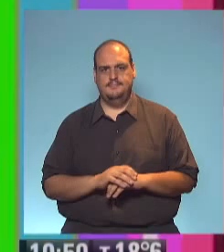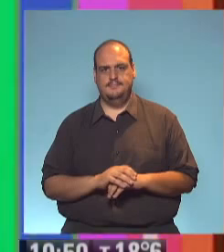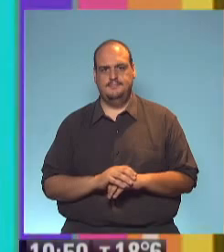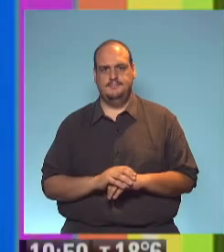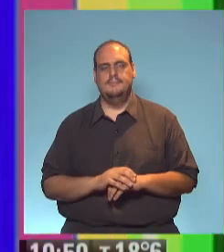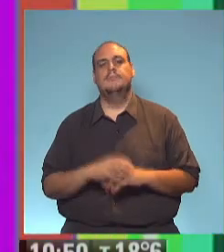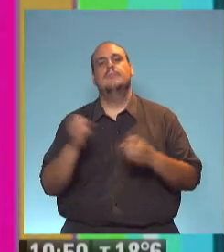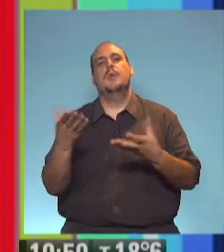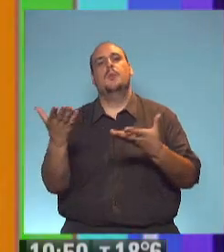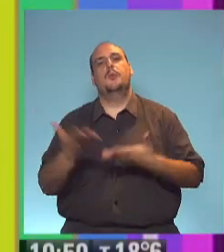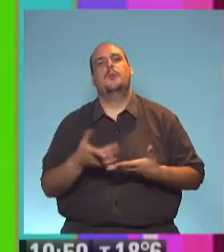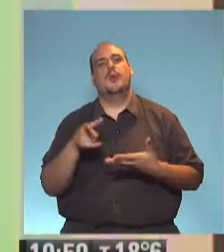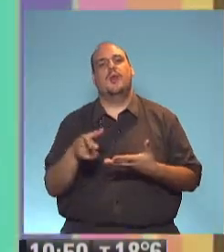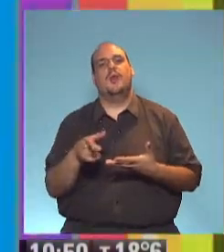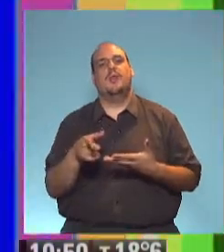Bienvenidos a otra...